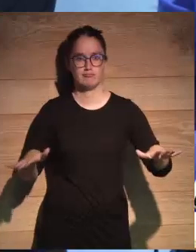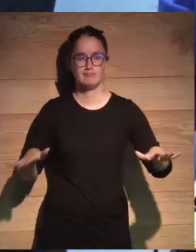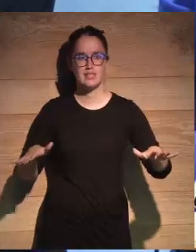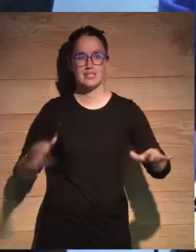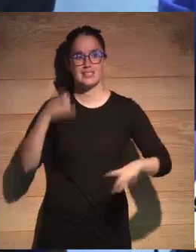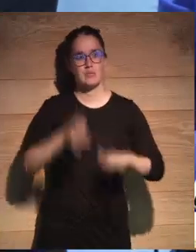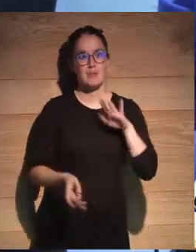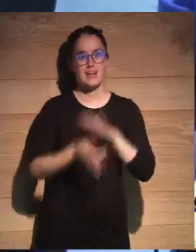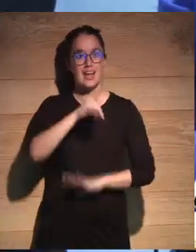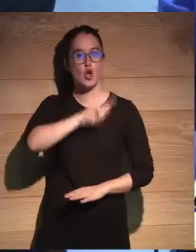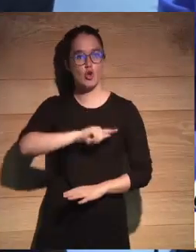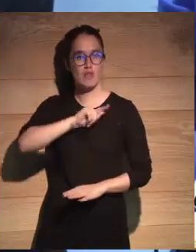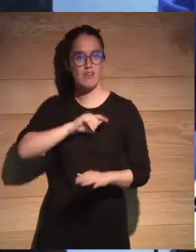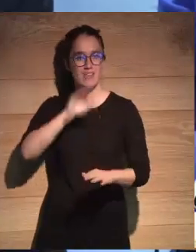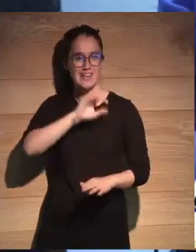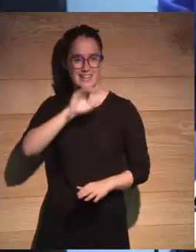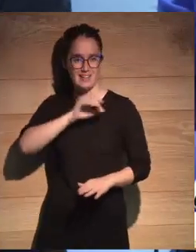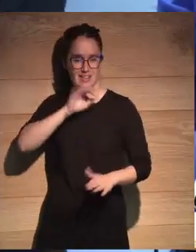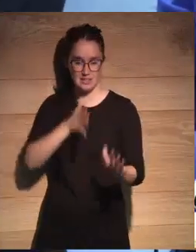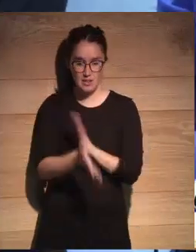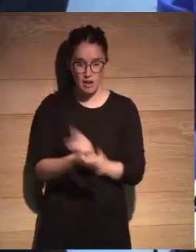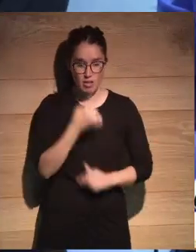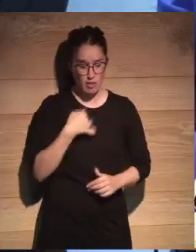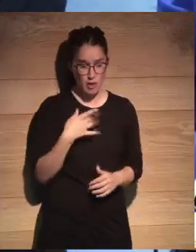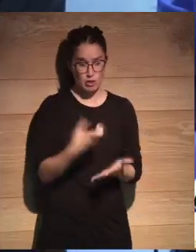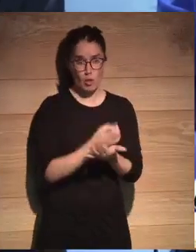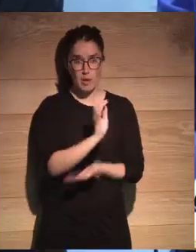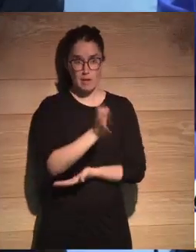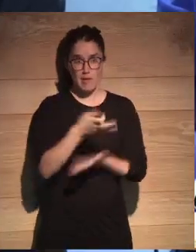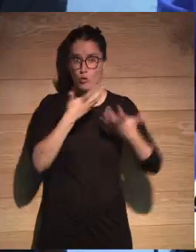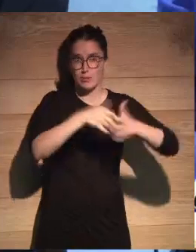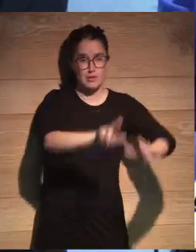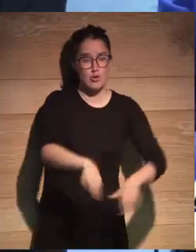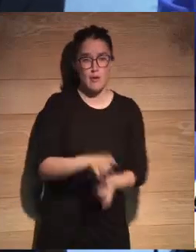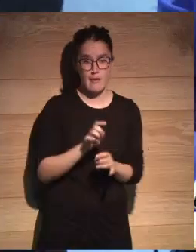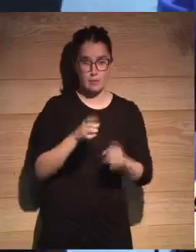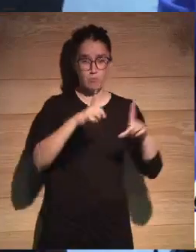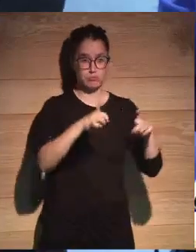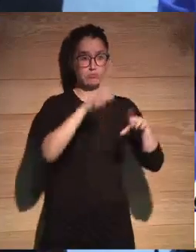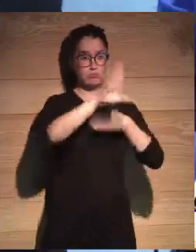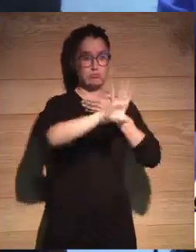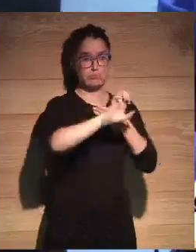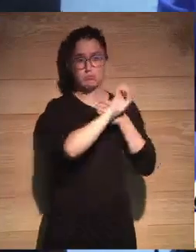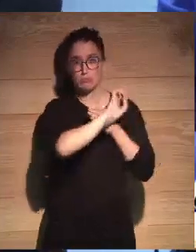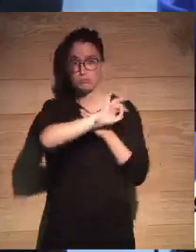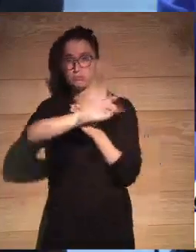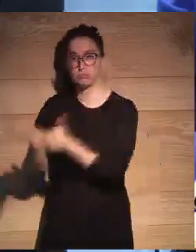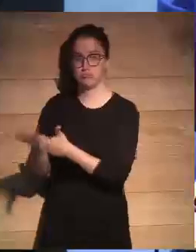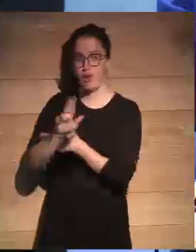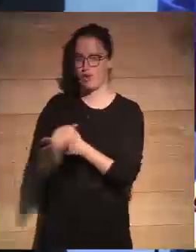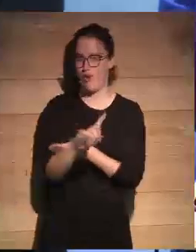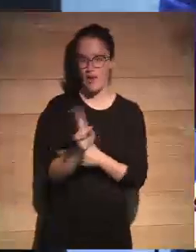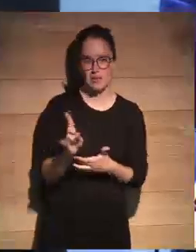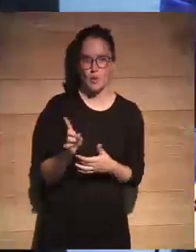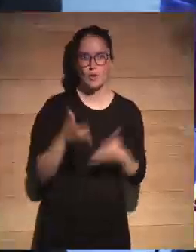de crear esa conciencia crítica de no te tragues todo lo que te llega en el móvil, no reenvíes pantallazos. Por ejemplo, una de las recomendaciones